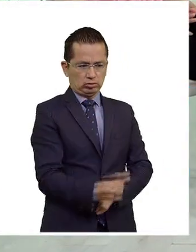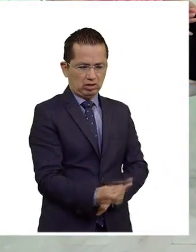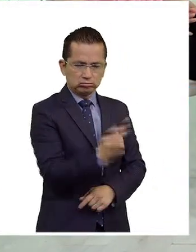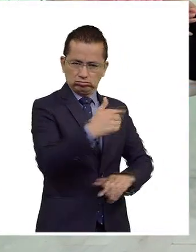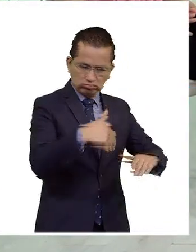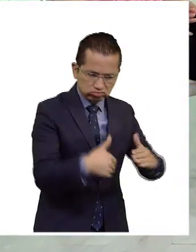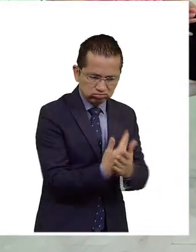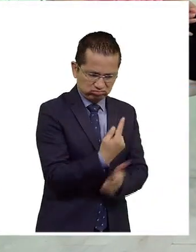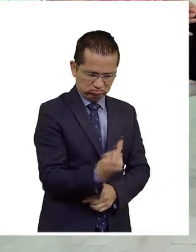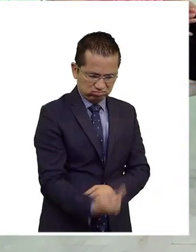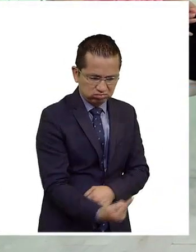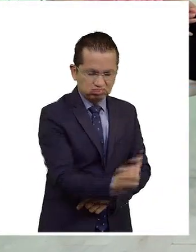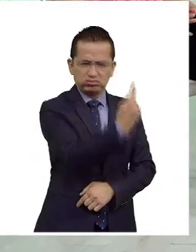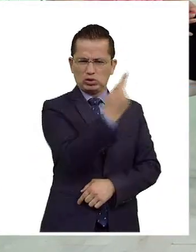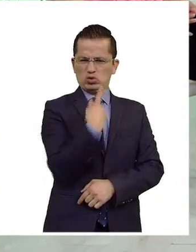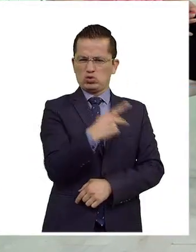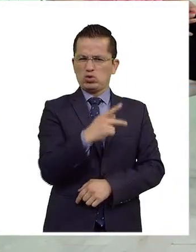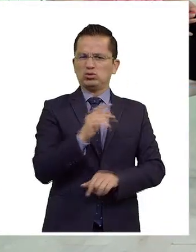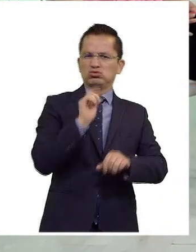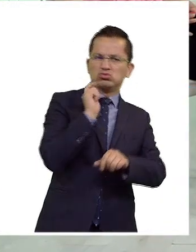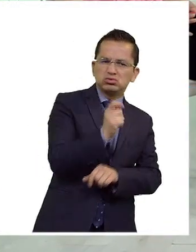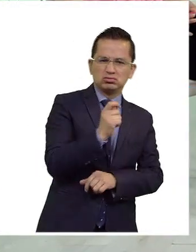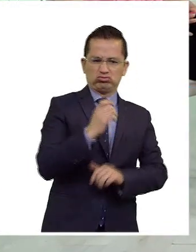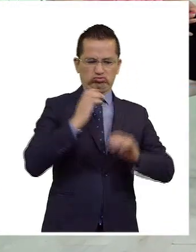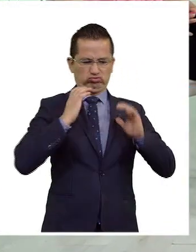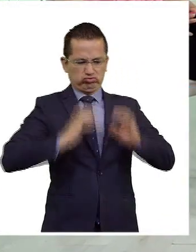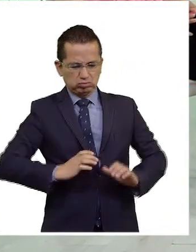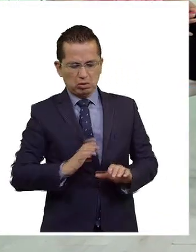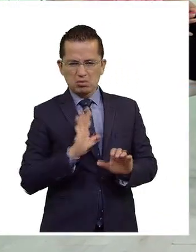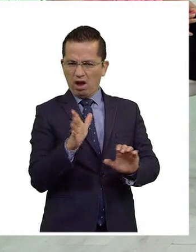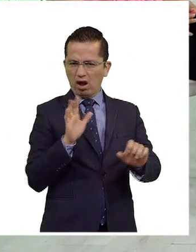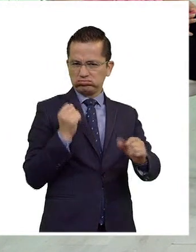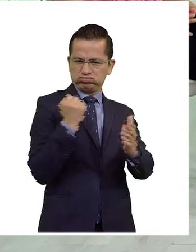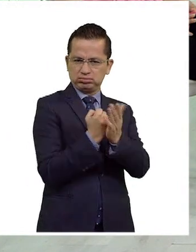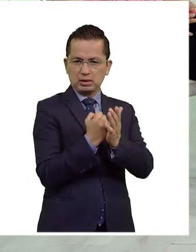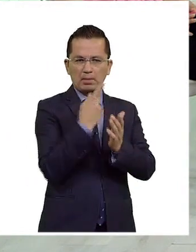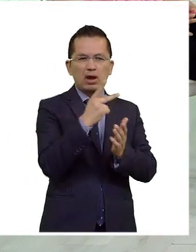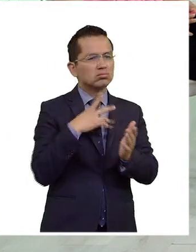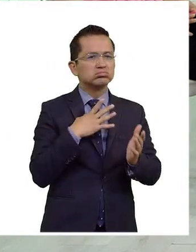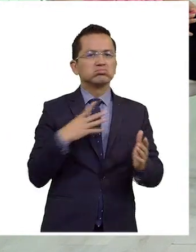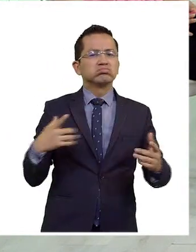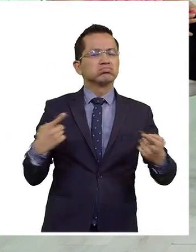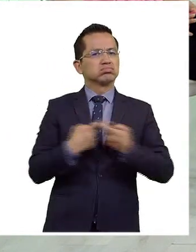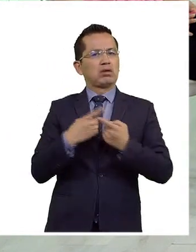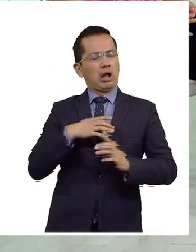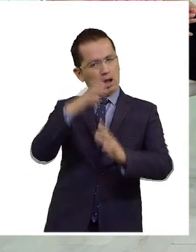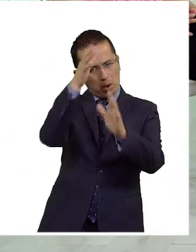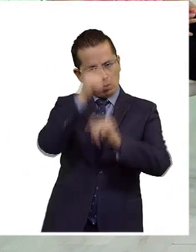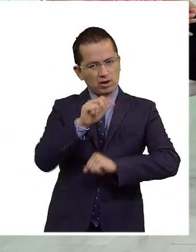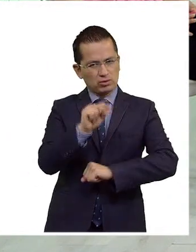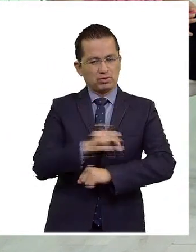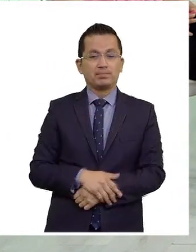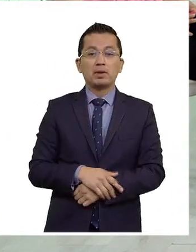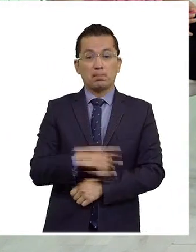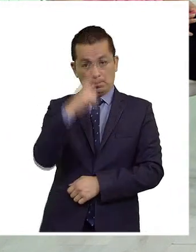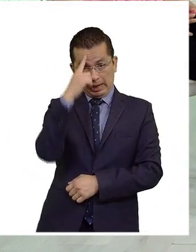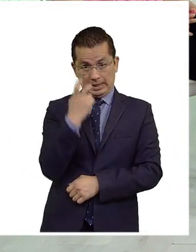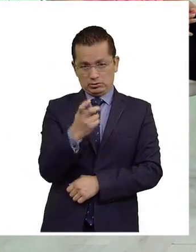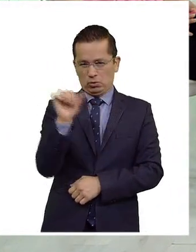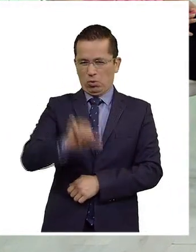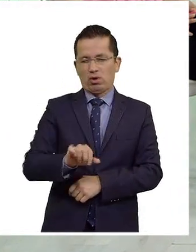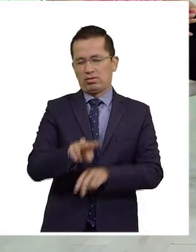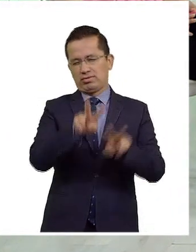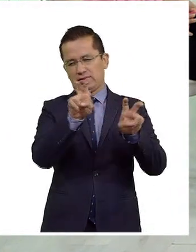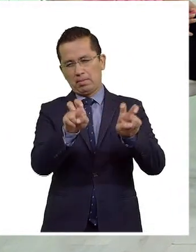u otros géneros. Y para esto cuento con 3 invitados muy importantes y expertos y expertas en el tema. Nos acompaña el día de